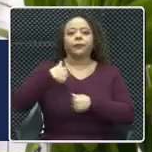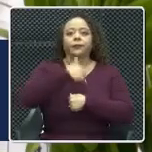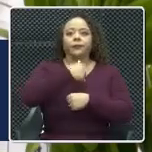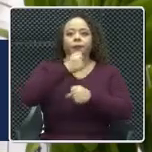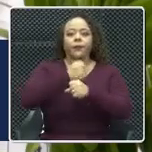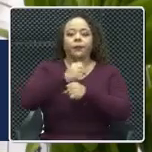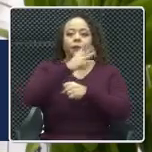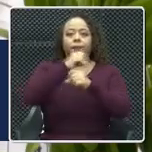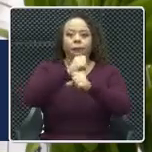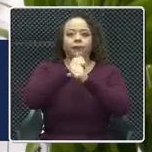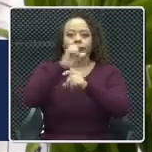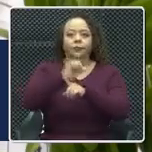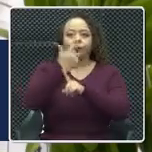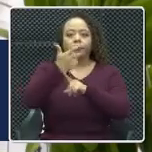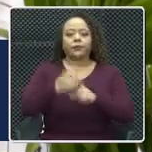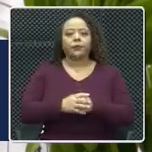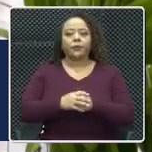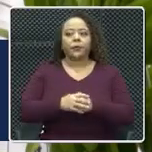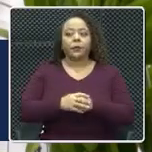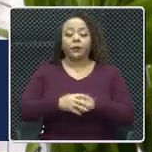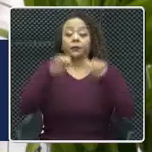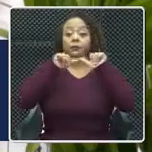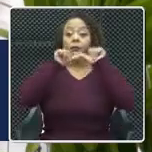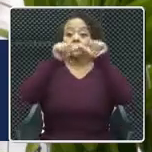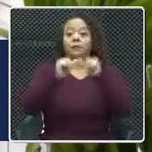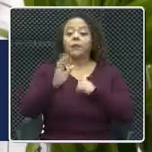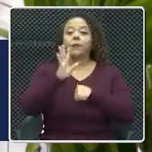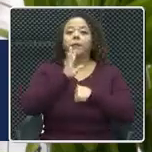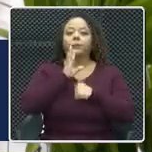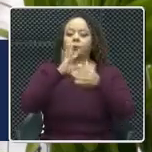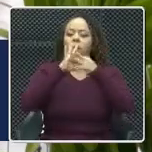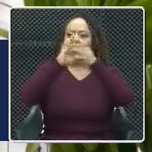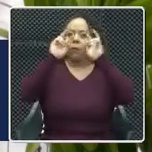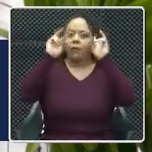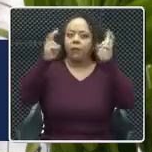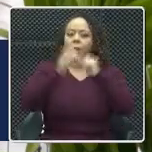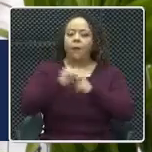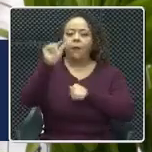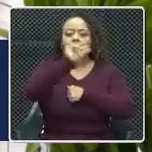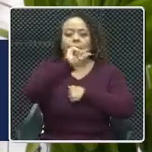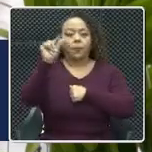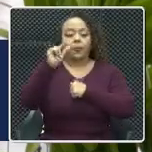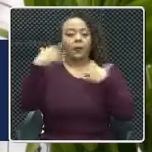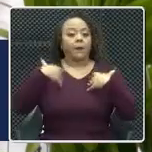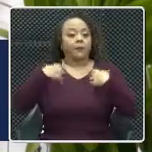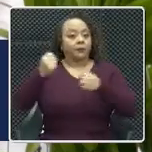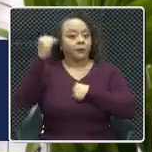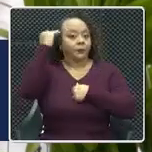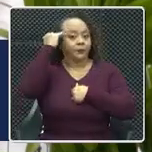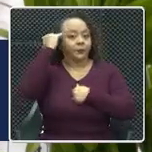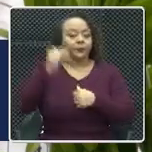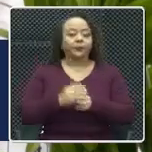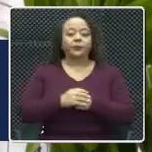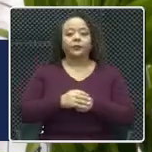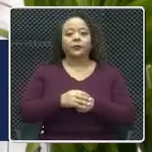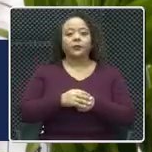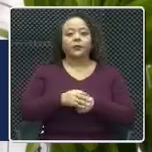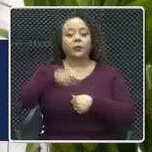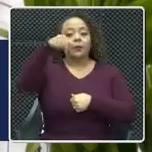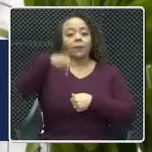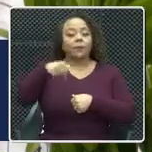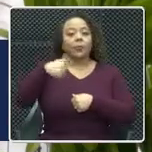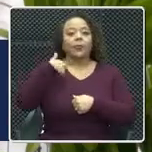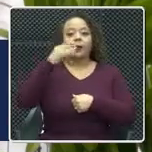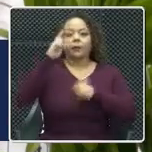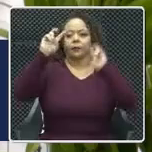de Trabajo y Seguridad Social. Seguimos hablando sobre la Semana de la Salud Mental. Hoy traemos